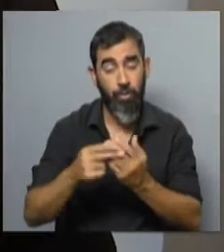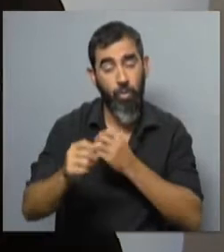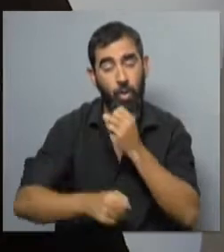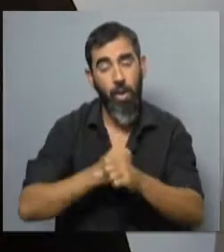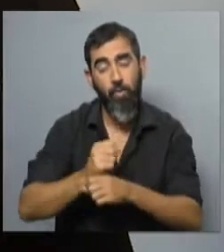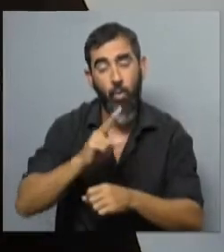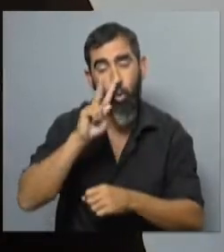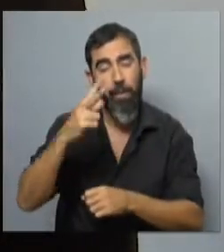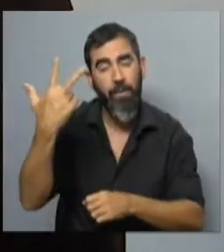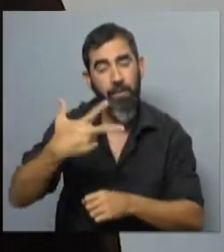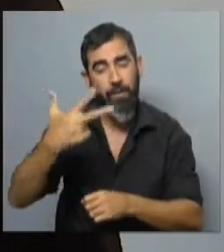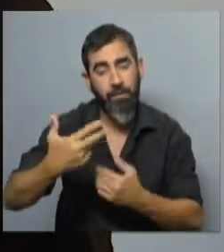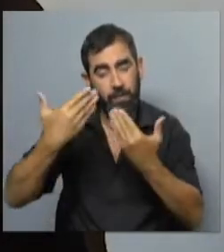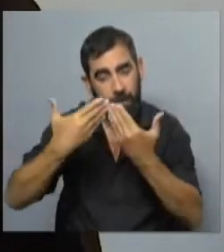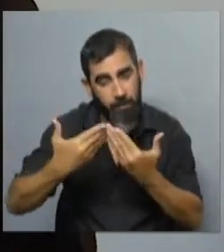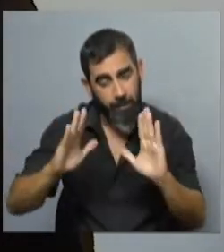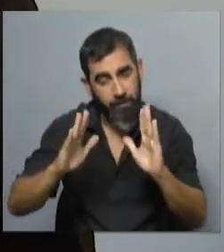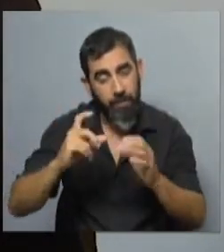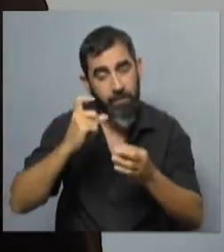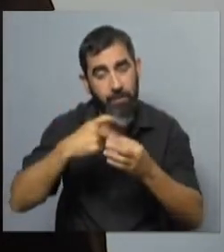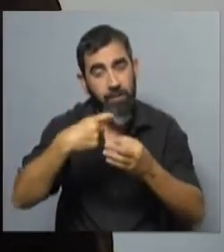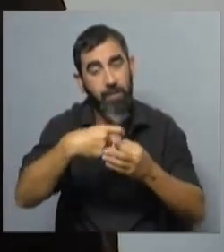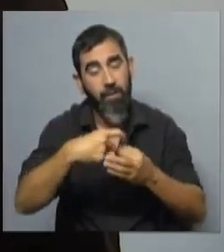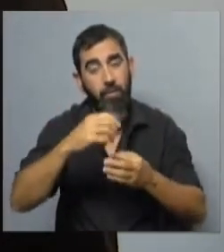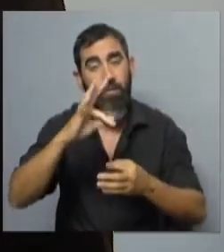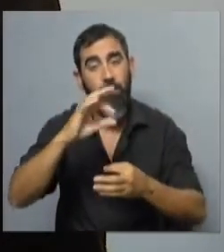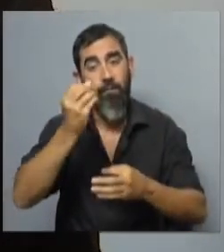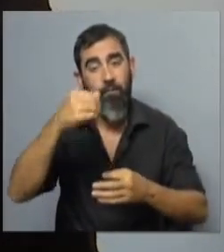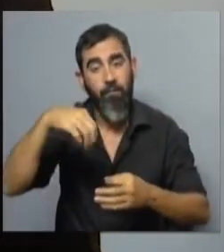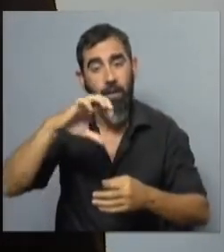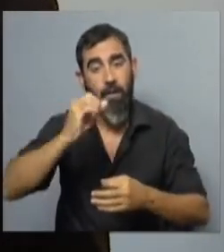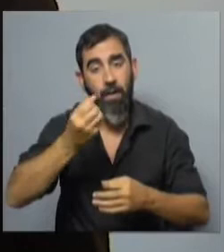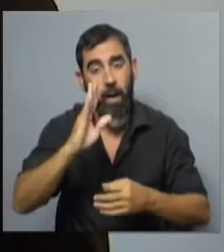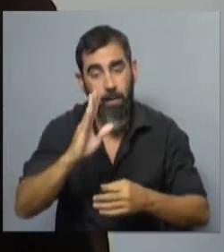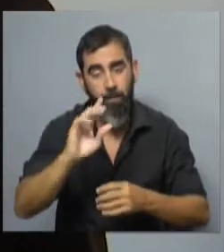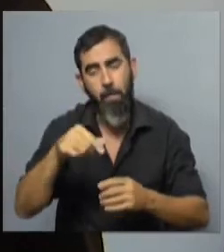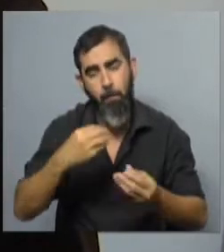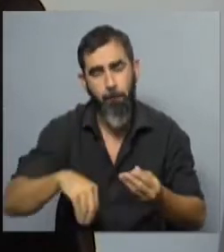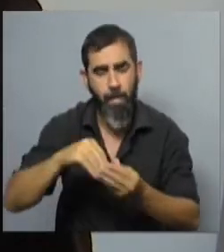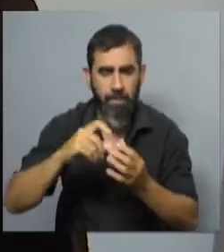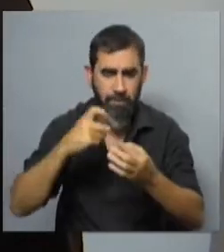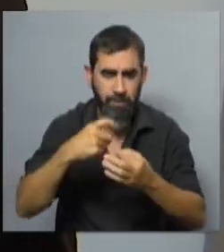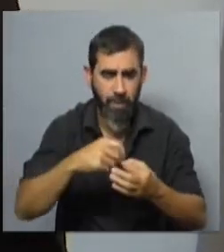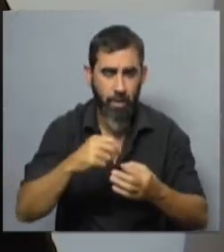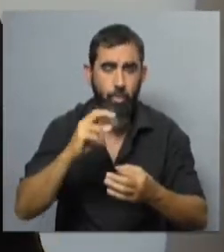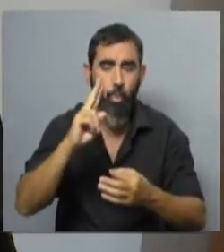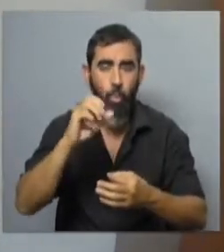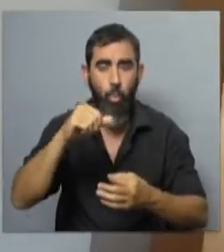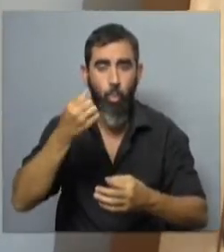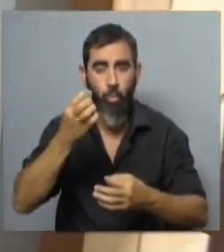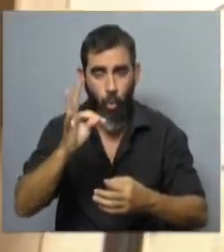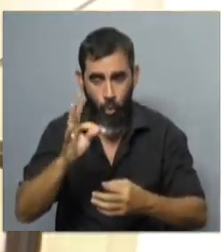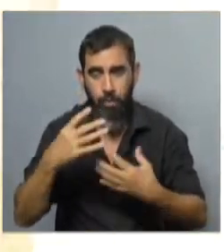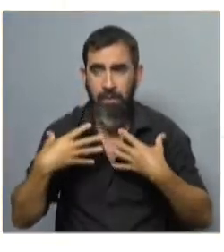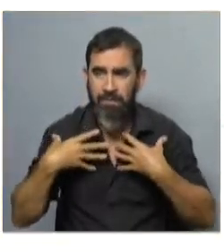año 2013, ¿tá? Nace en el sindicato de FANCA, luego se compone de otro sindicato, UNOP, La